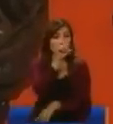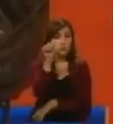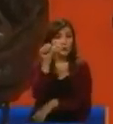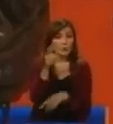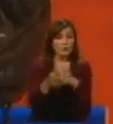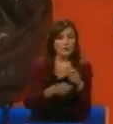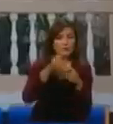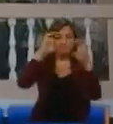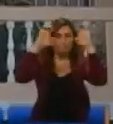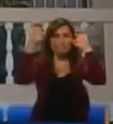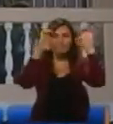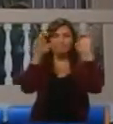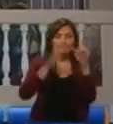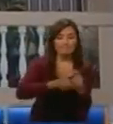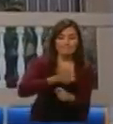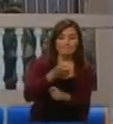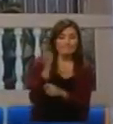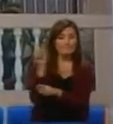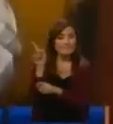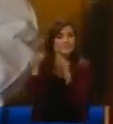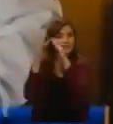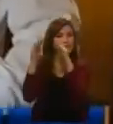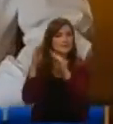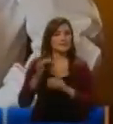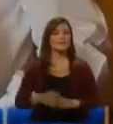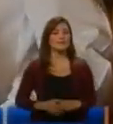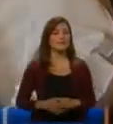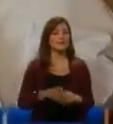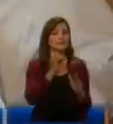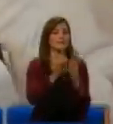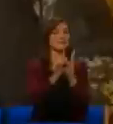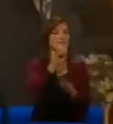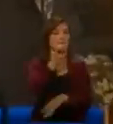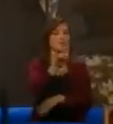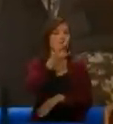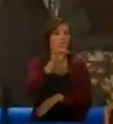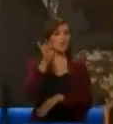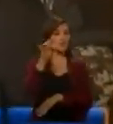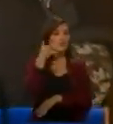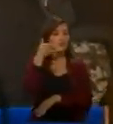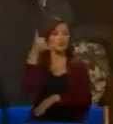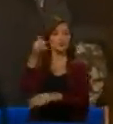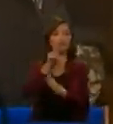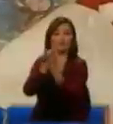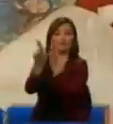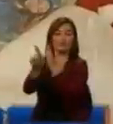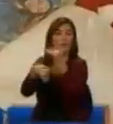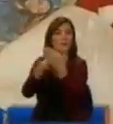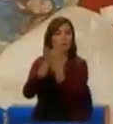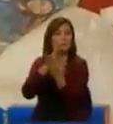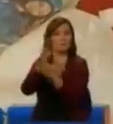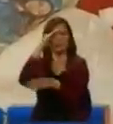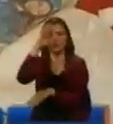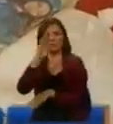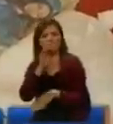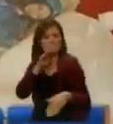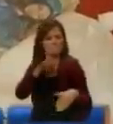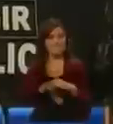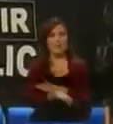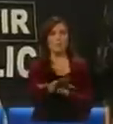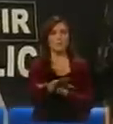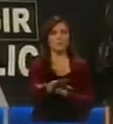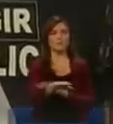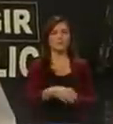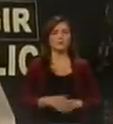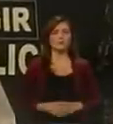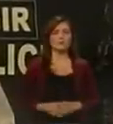distribuida estratégicamente desde ese domicilio. Denuncias al 1-800 Droga permitieron esta intervención por parte de la Policía Antinarcóticos.